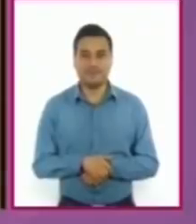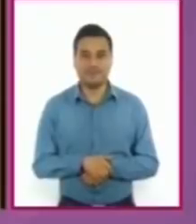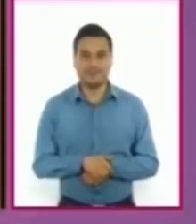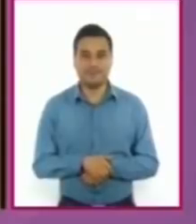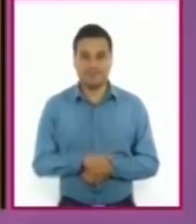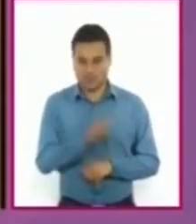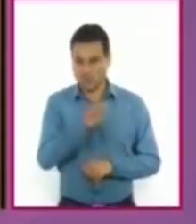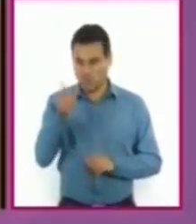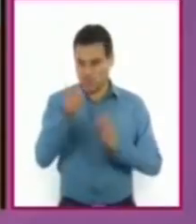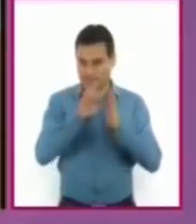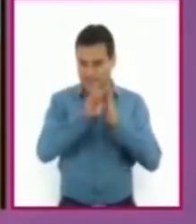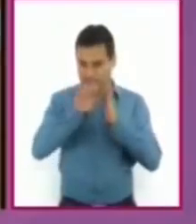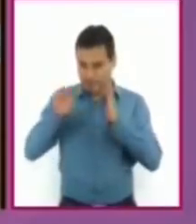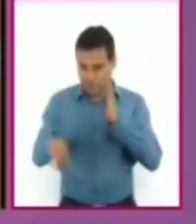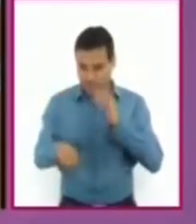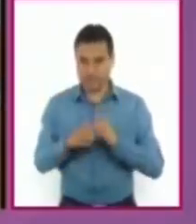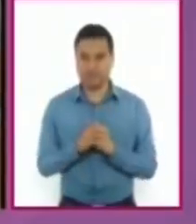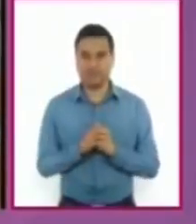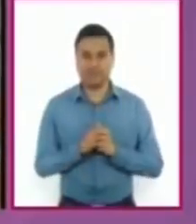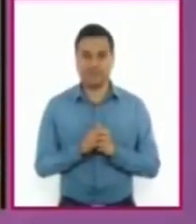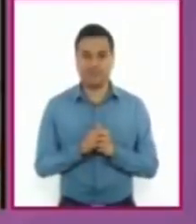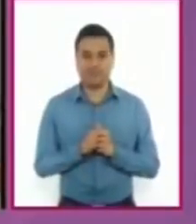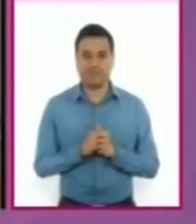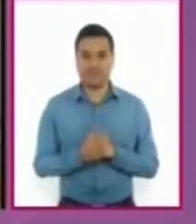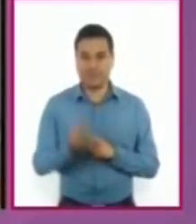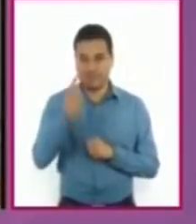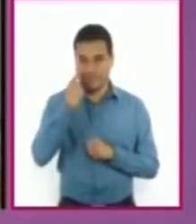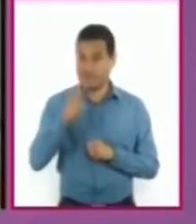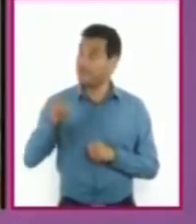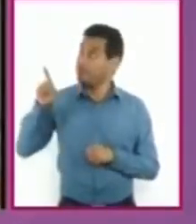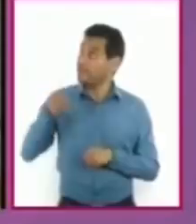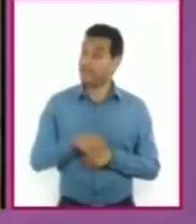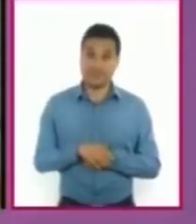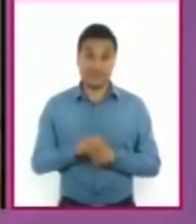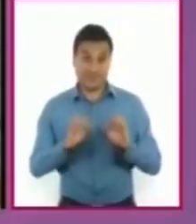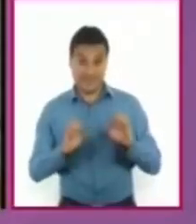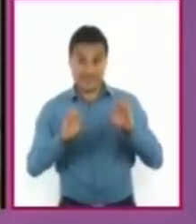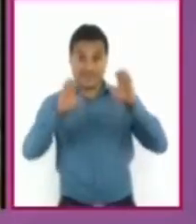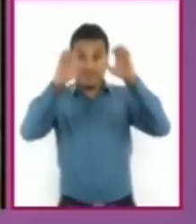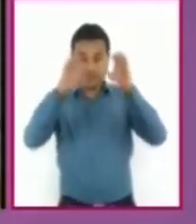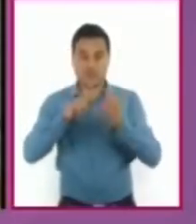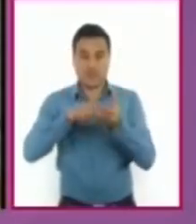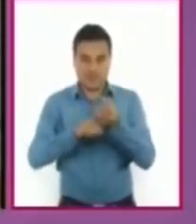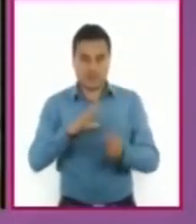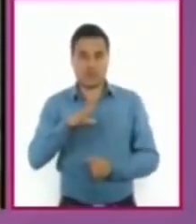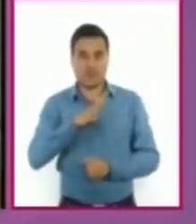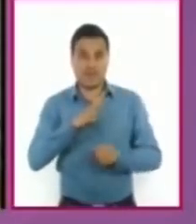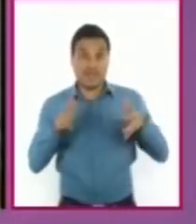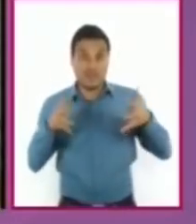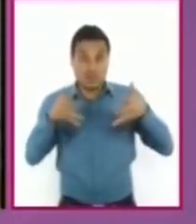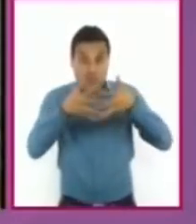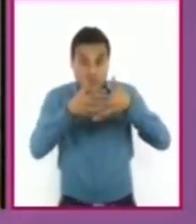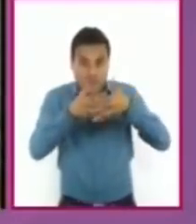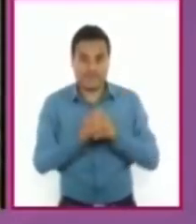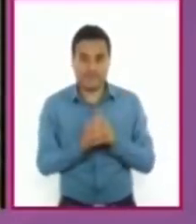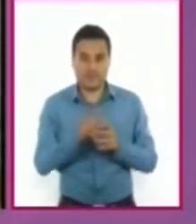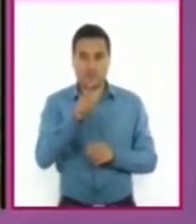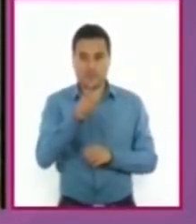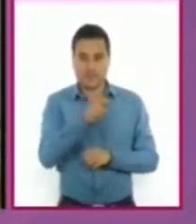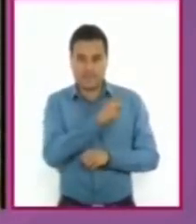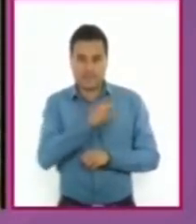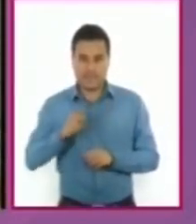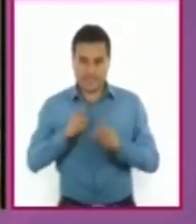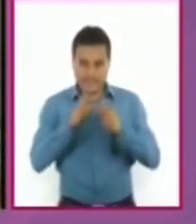Otro ejemplo de fuerzas es el de las que actúan sobre las estructuras de los edificios. Es necesario calcular bien el